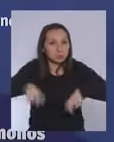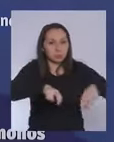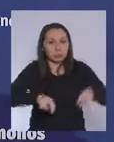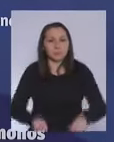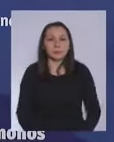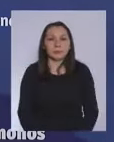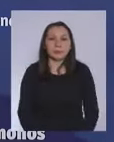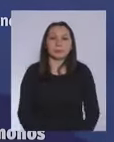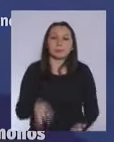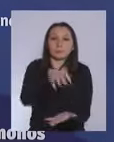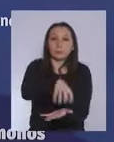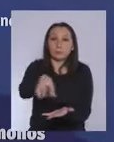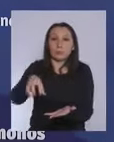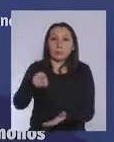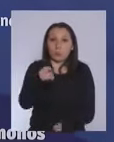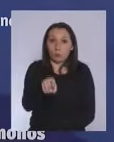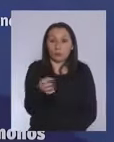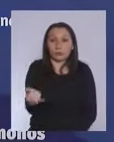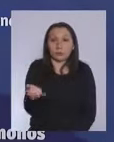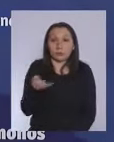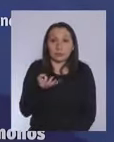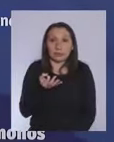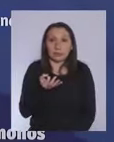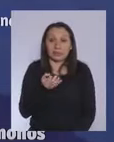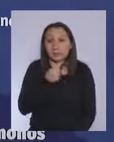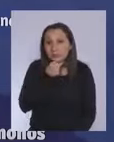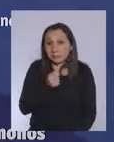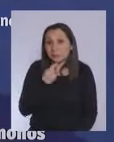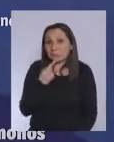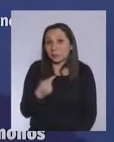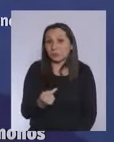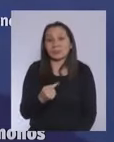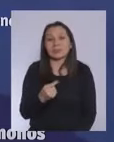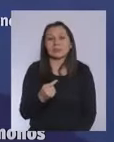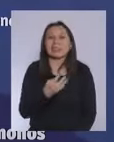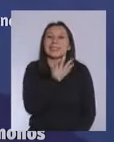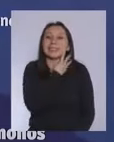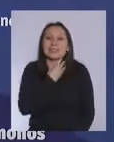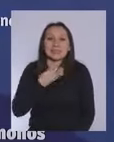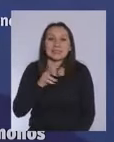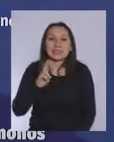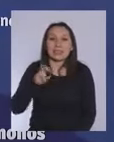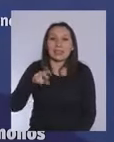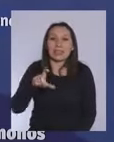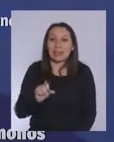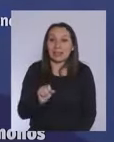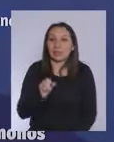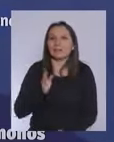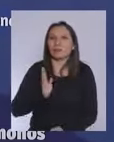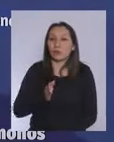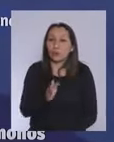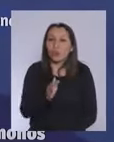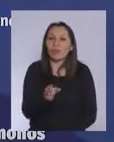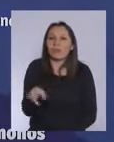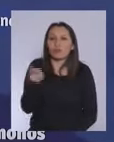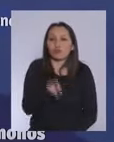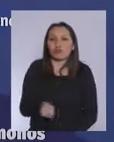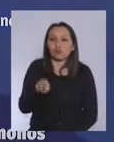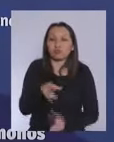las comunas que usted nombra desgraciadamente como renca todavía tienen una tasa de incidencia